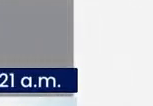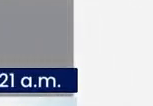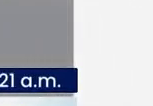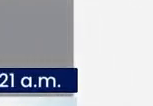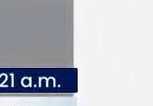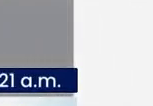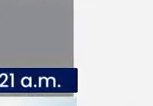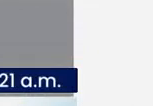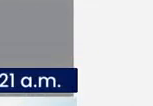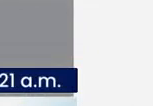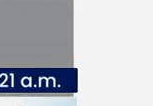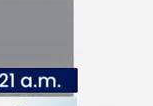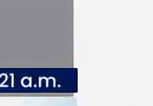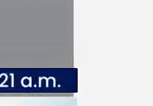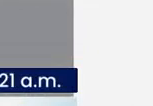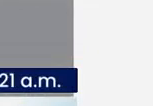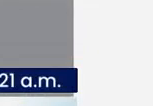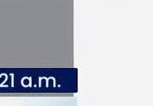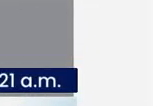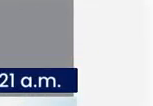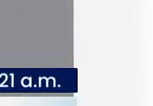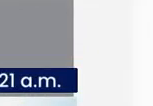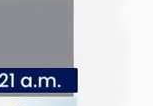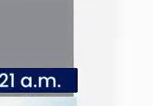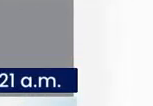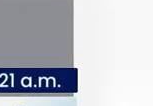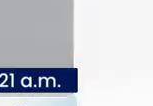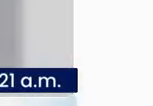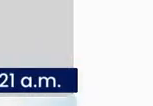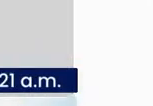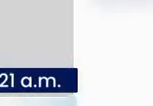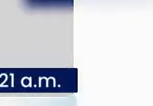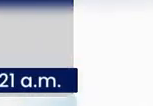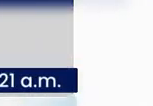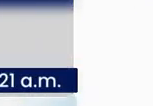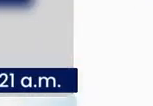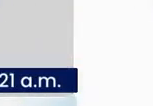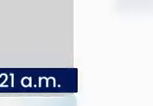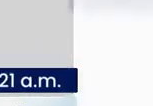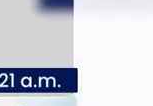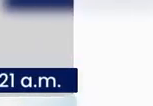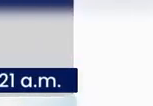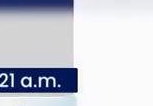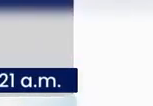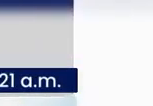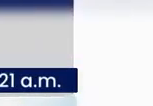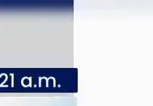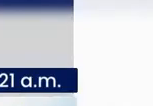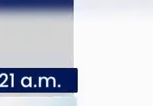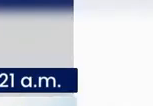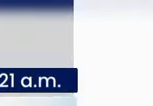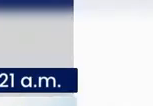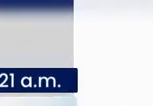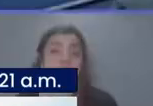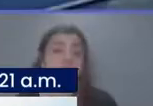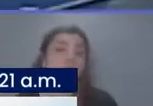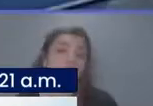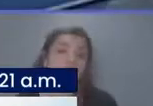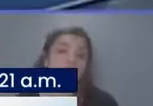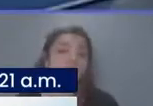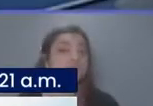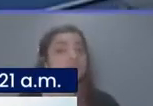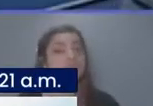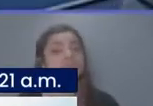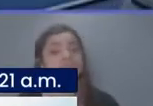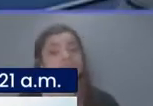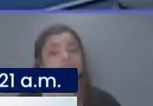6.500.000 para el plan control territorial 4.500.000 para el ministerio de salud y 7 millones para el ramo de economía esto